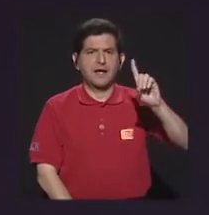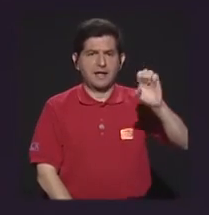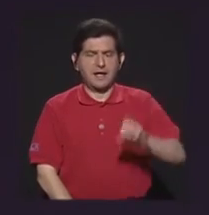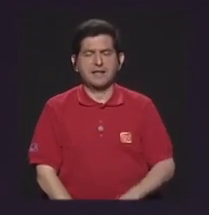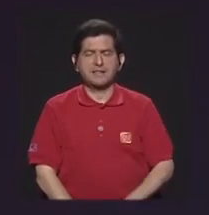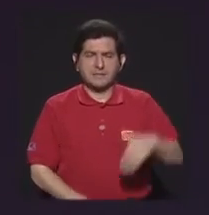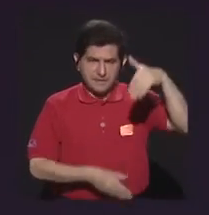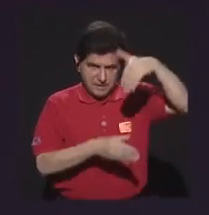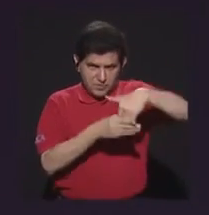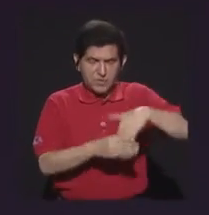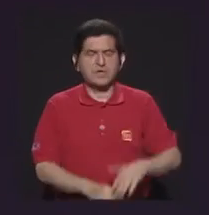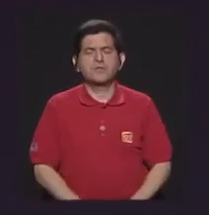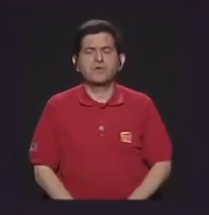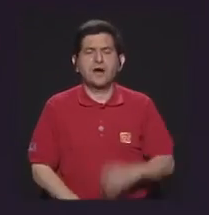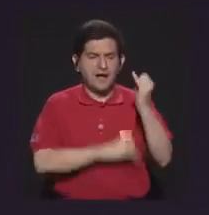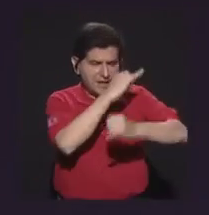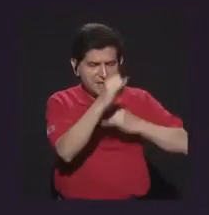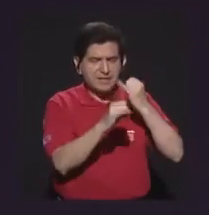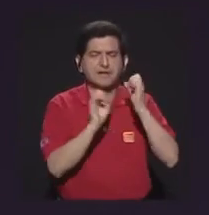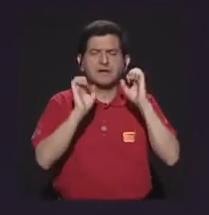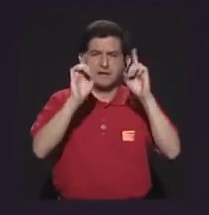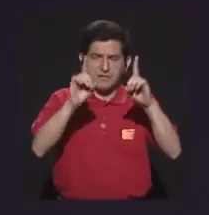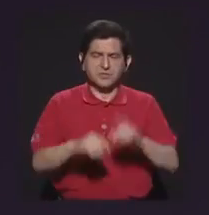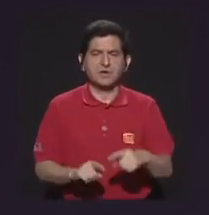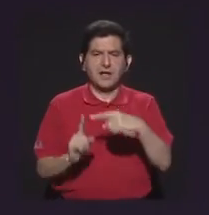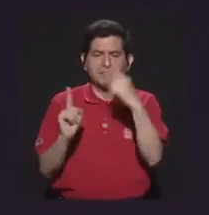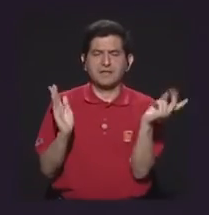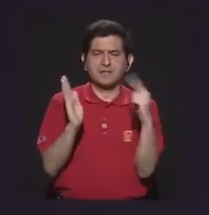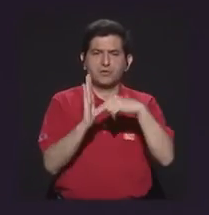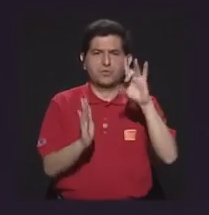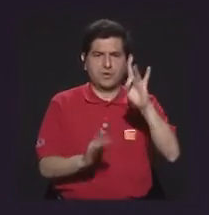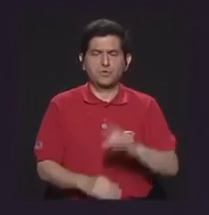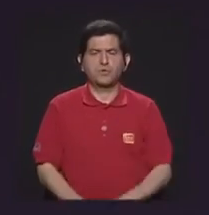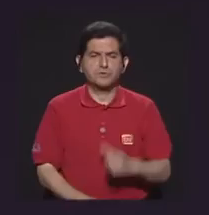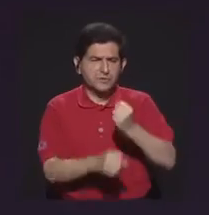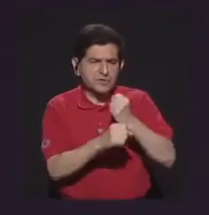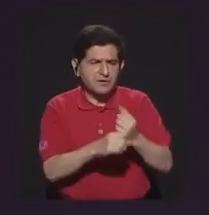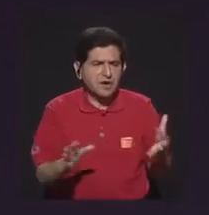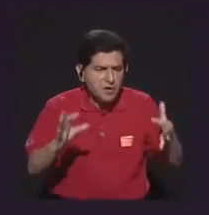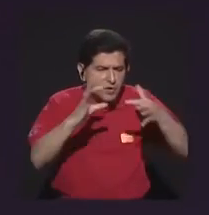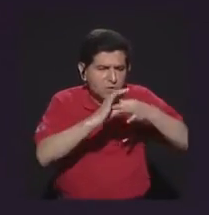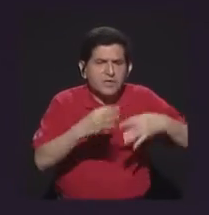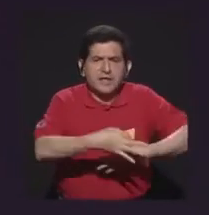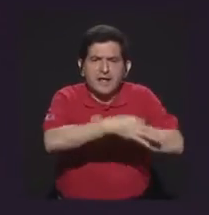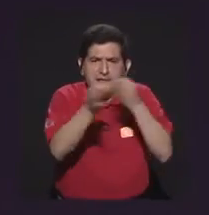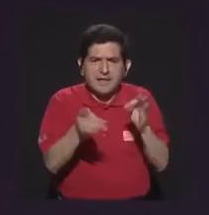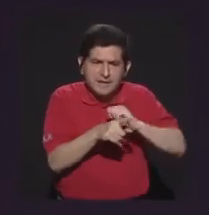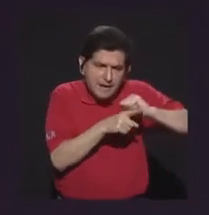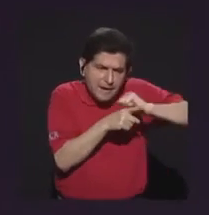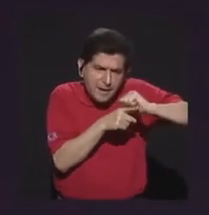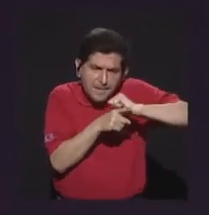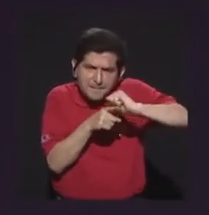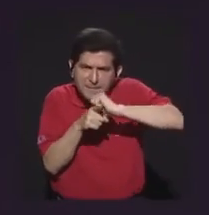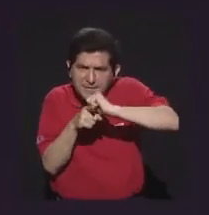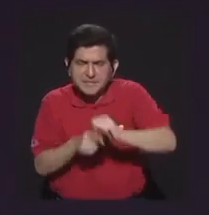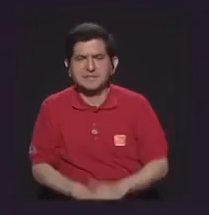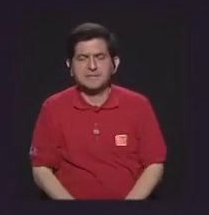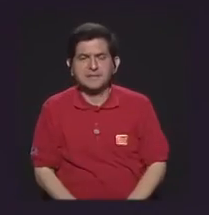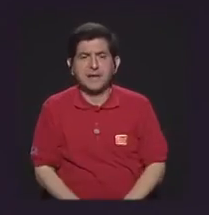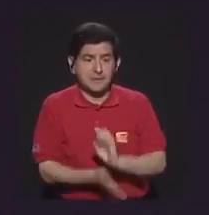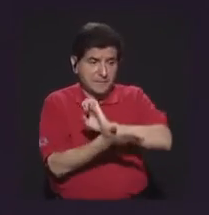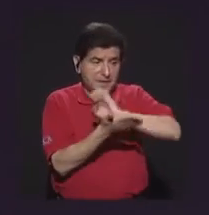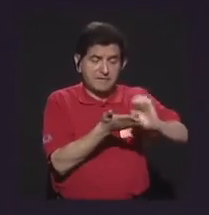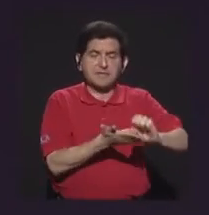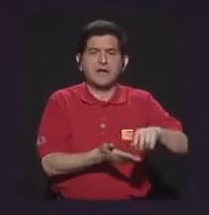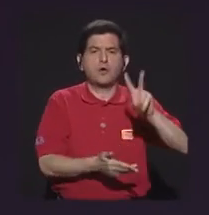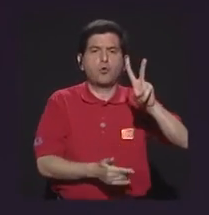la Internacional de la Educación, ya desde el año 2008, trabajó en la coordinación de talleres para capacitar en la prevención del